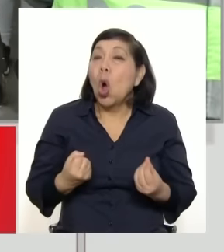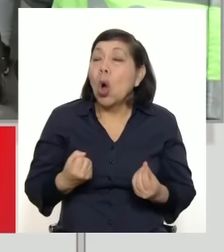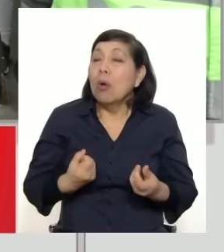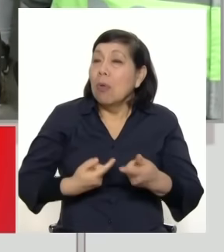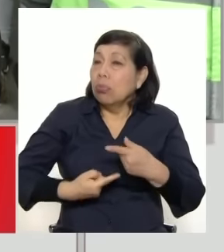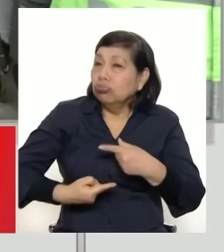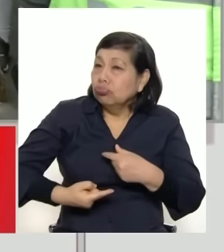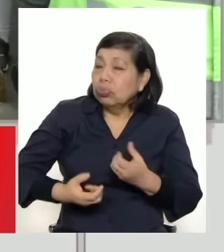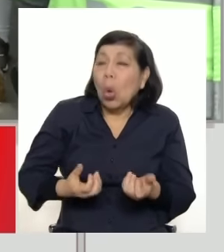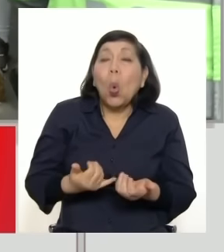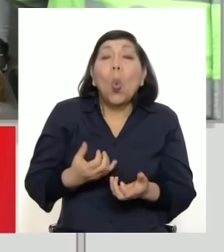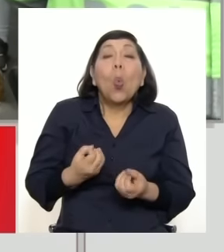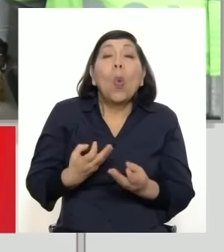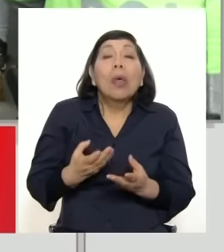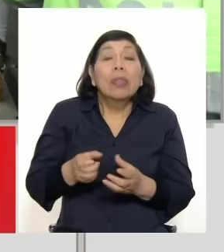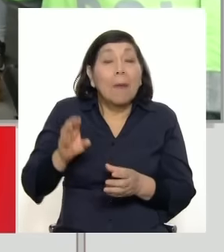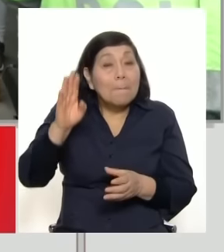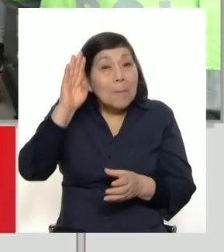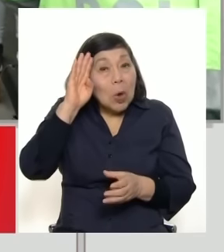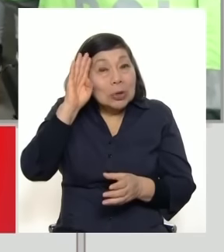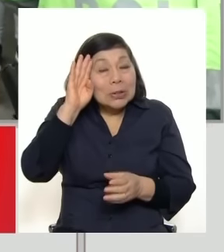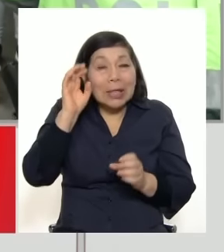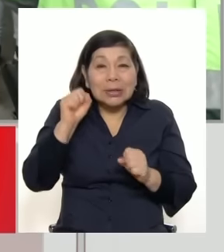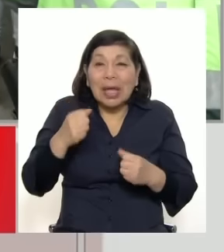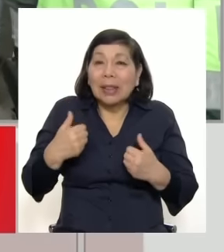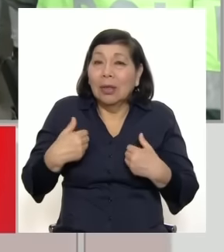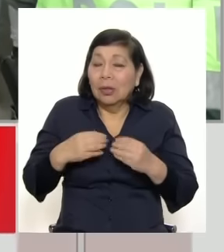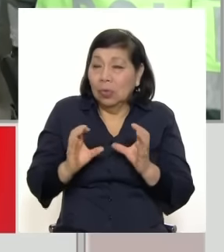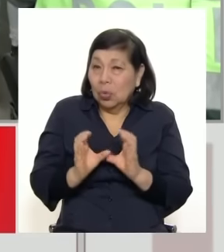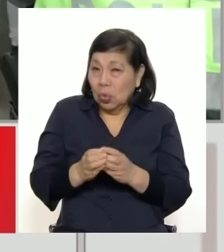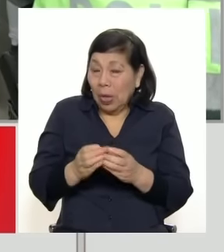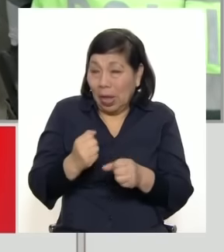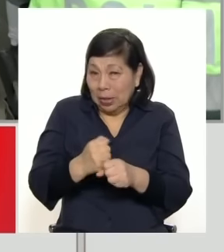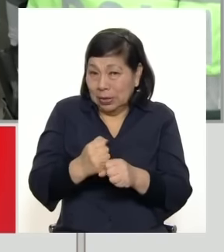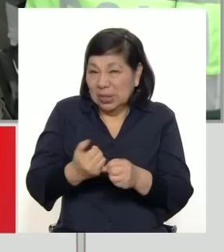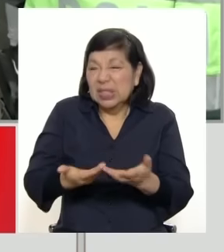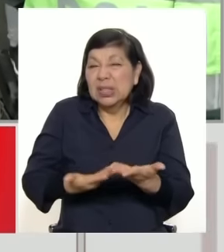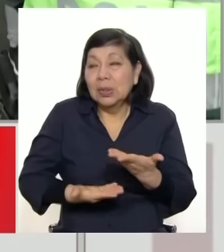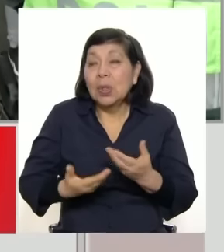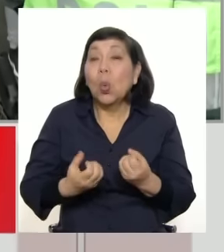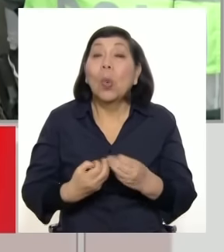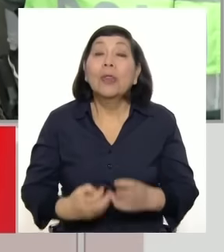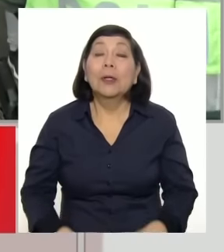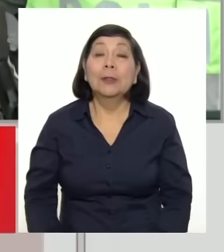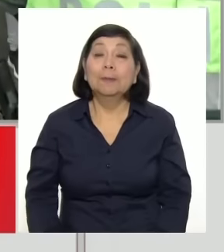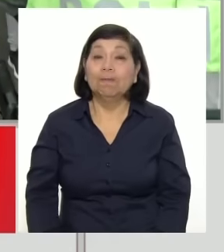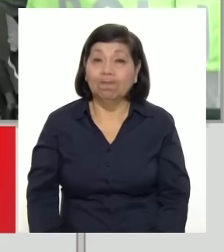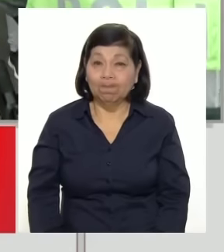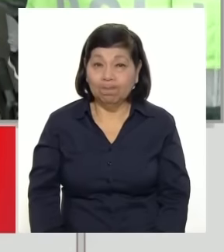viene implementando? ¿Y cuántos miembros de la policía conforman este equipo?